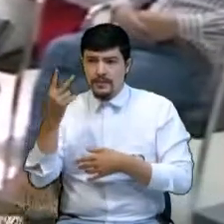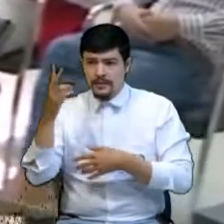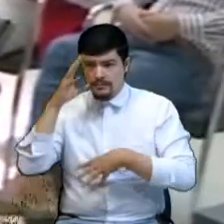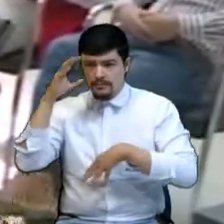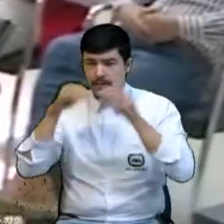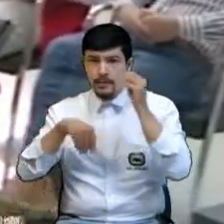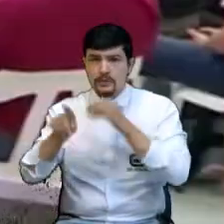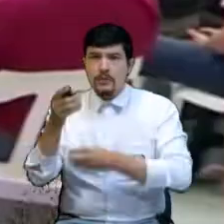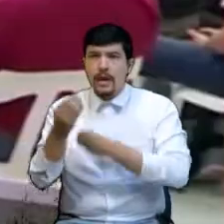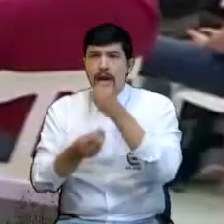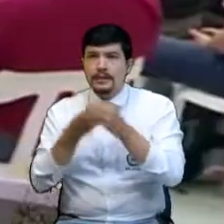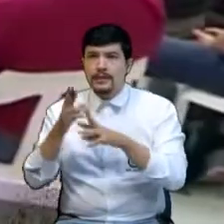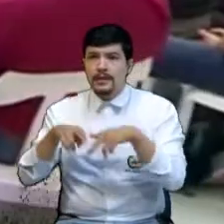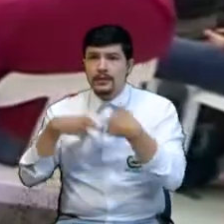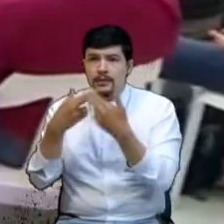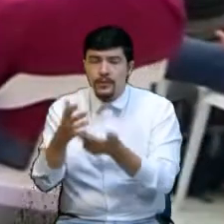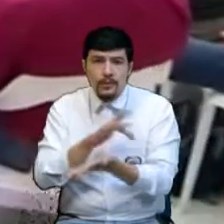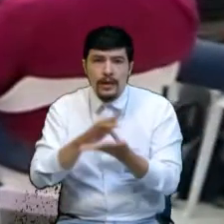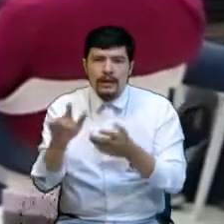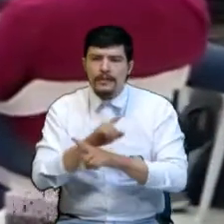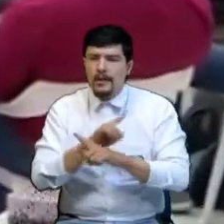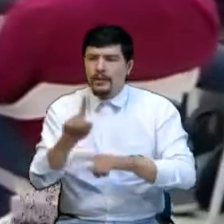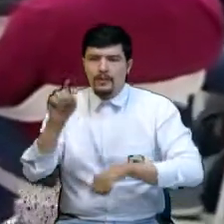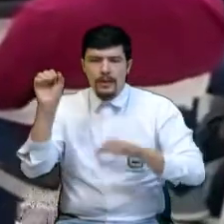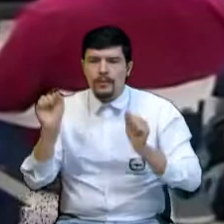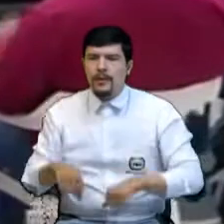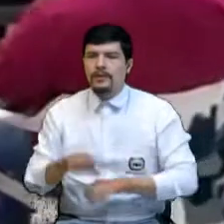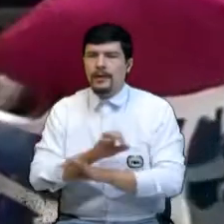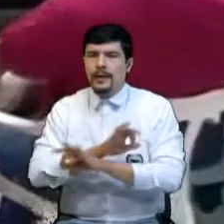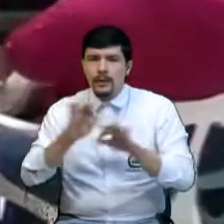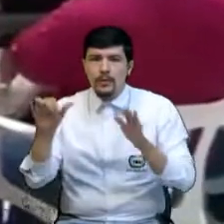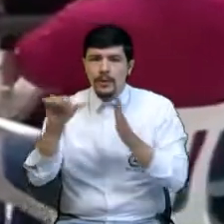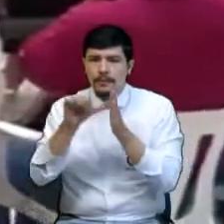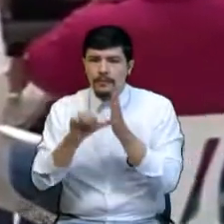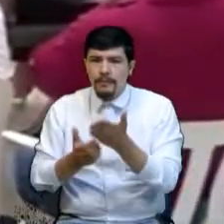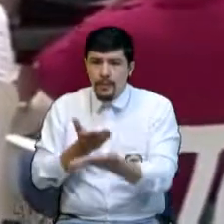realizaron las sesiones extraordinarias y no aprobaron ninguna de estas propuestas.